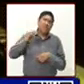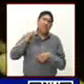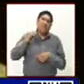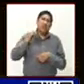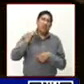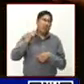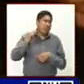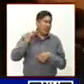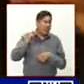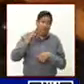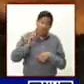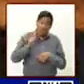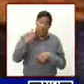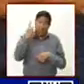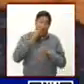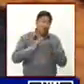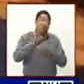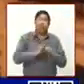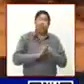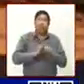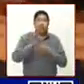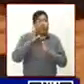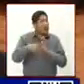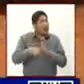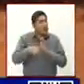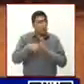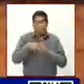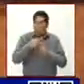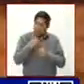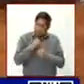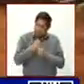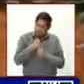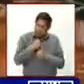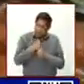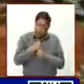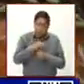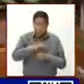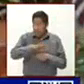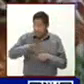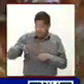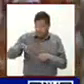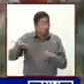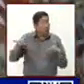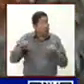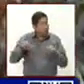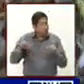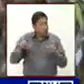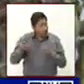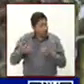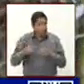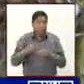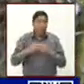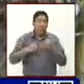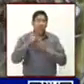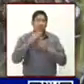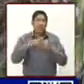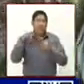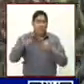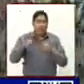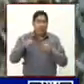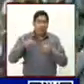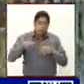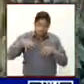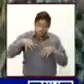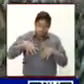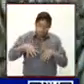costanera cayó el uno de febrero de este año y a partir de ese momento iniciamos las obras y esta parte de acá es parte también de lo que es la obra no por aquí ingresa